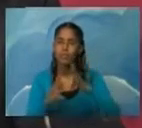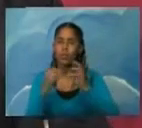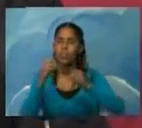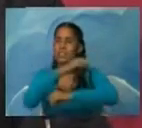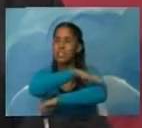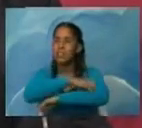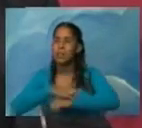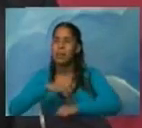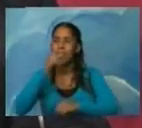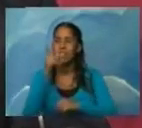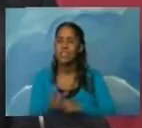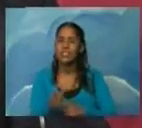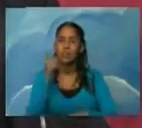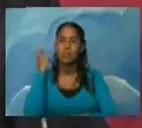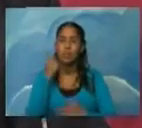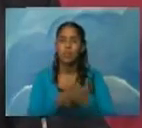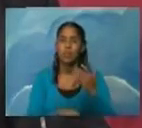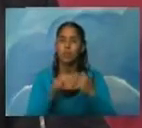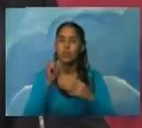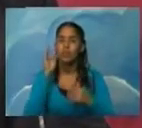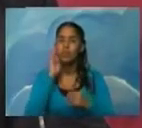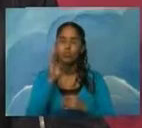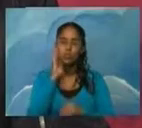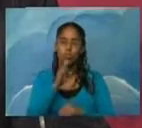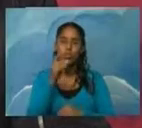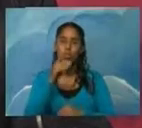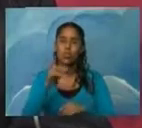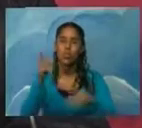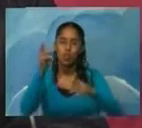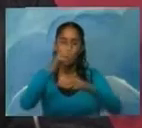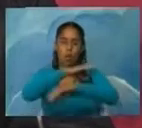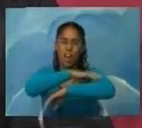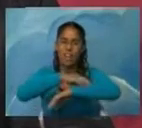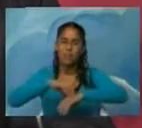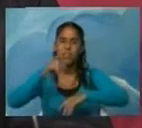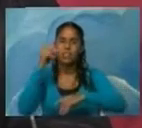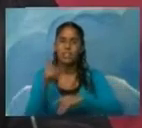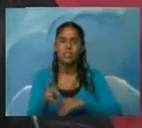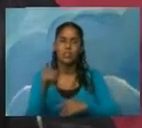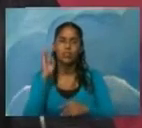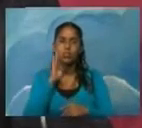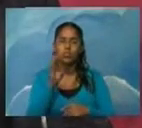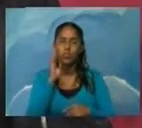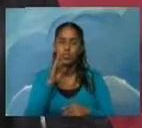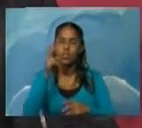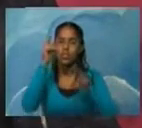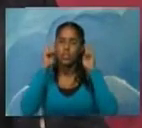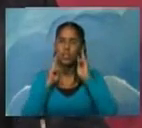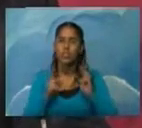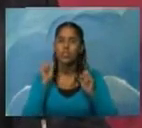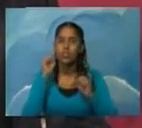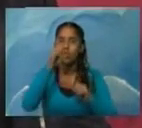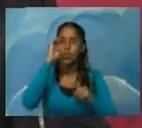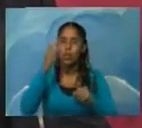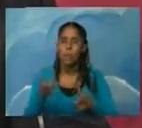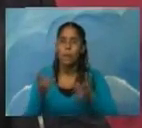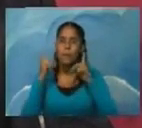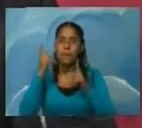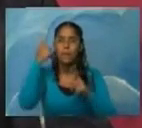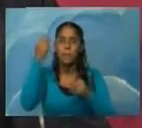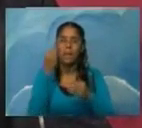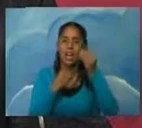que son prohibidos y los animales que son que Dios permite, permitido para